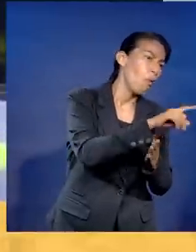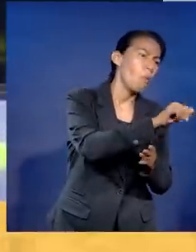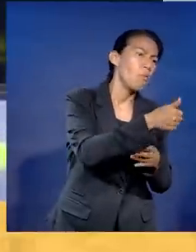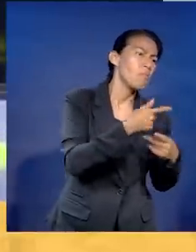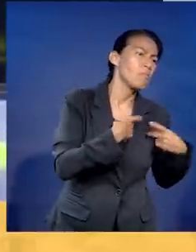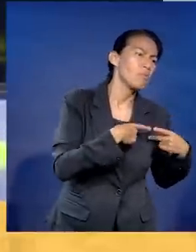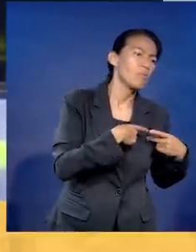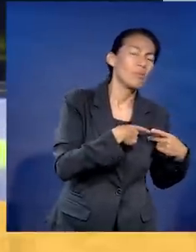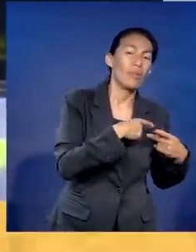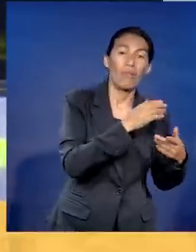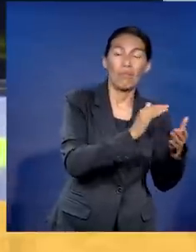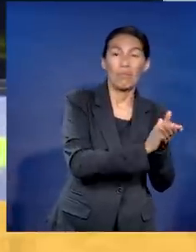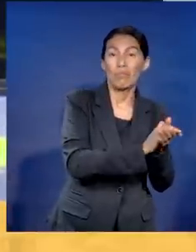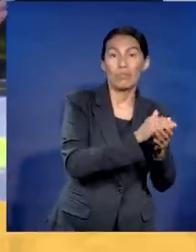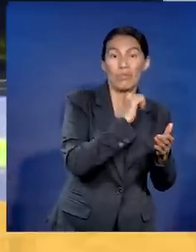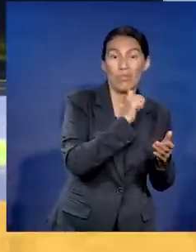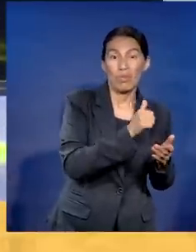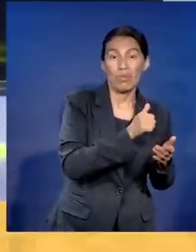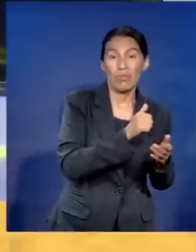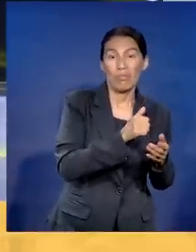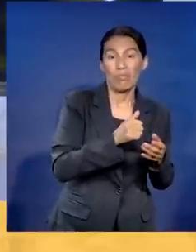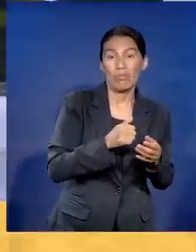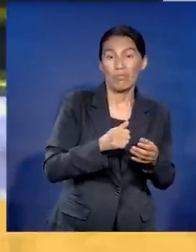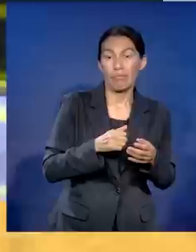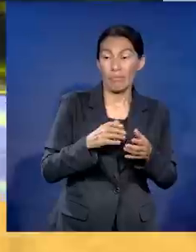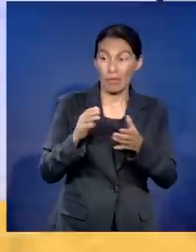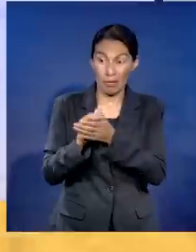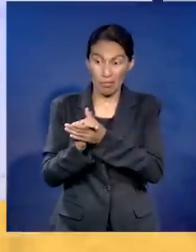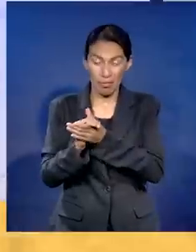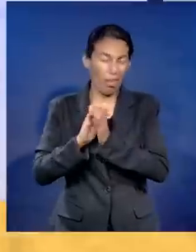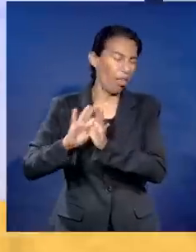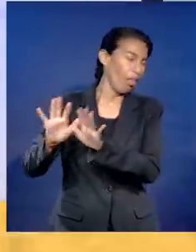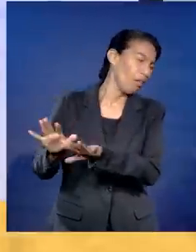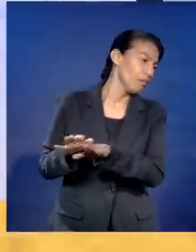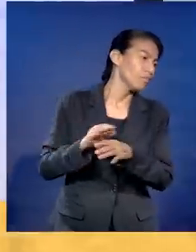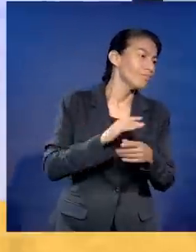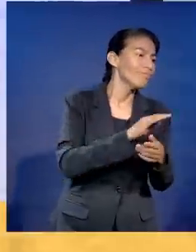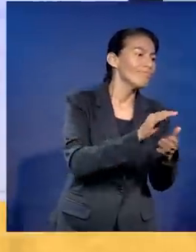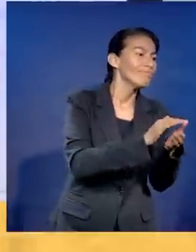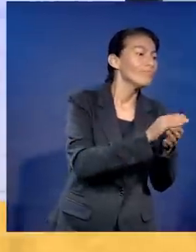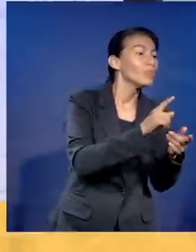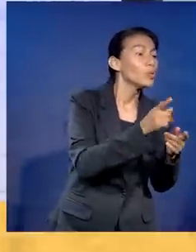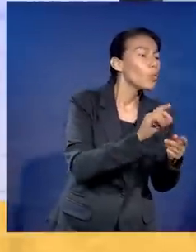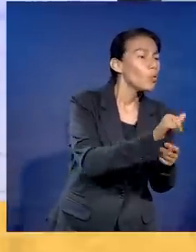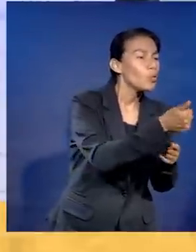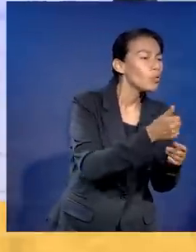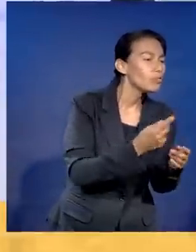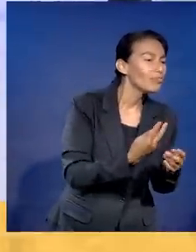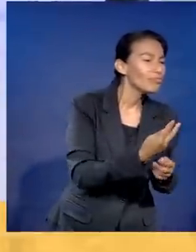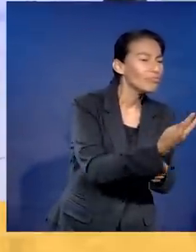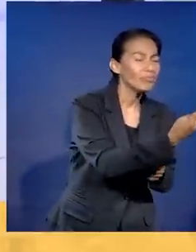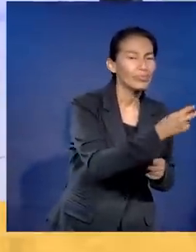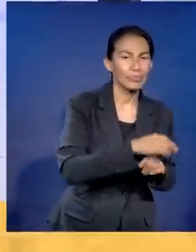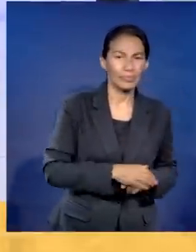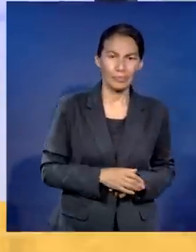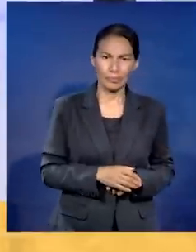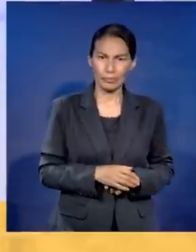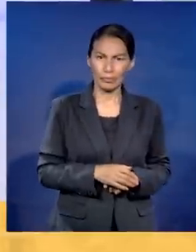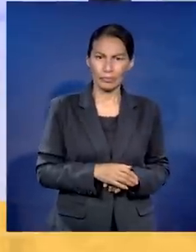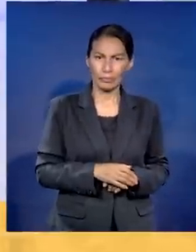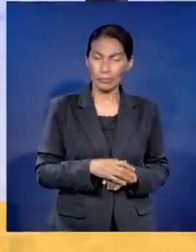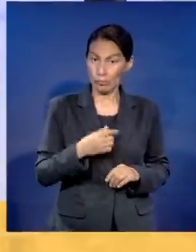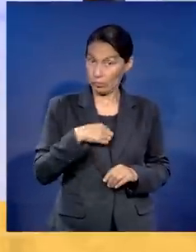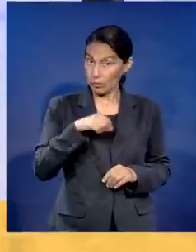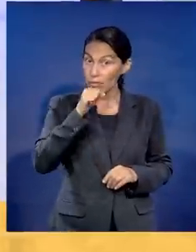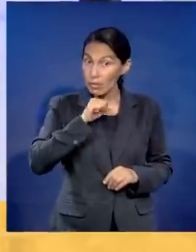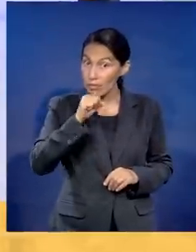que no es su esposa? ¿Qué tuvo que pasar en el proceso? Esa es una pregunta que traía yo dando vuelta. ¿Qué tiene que pasar? Y